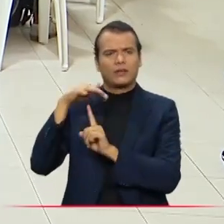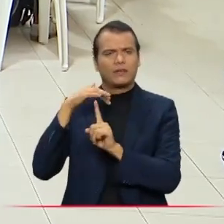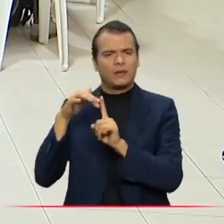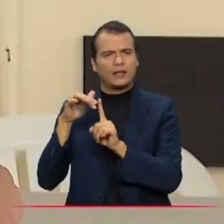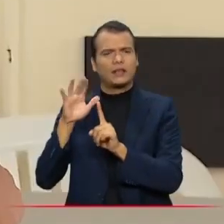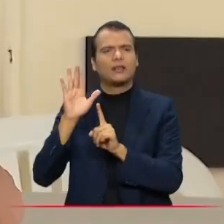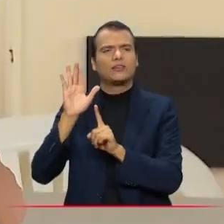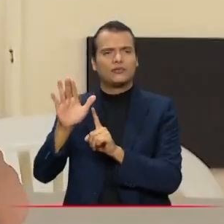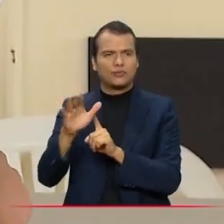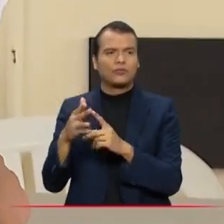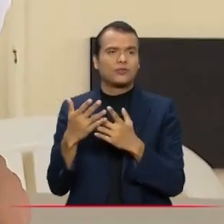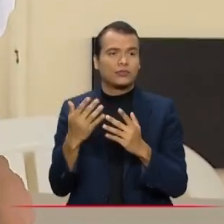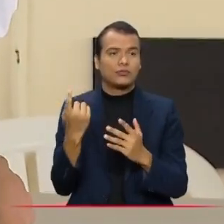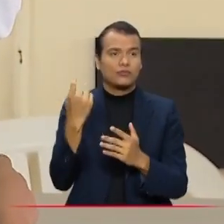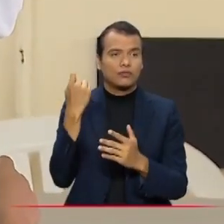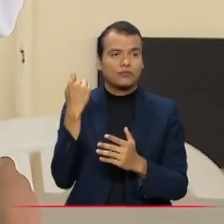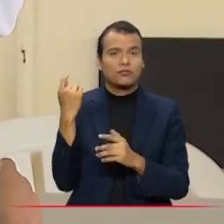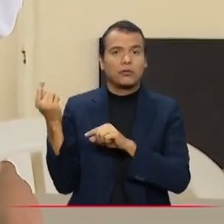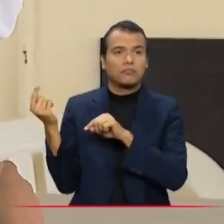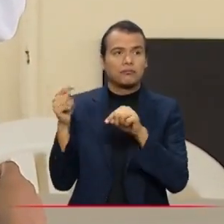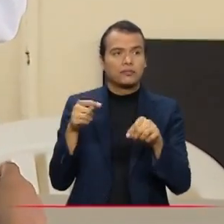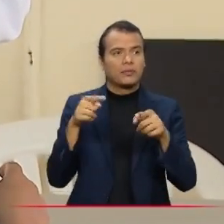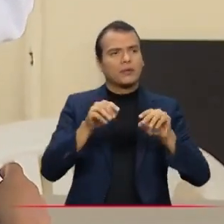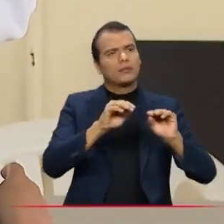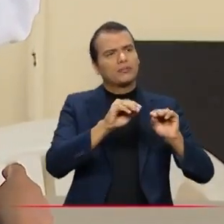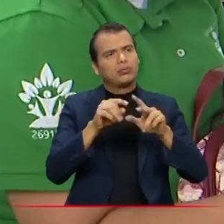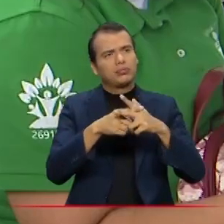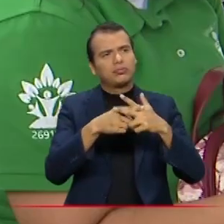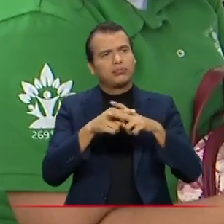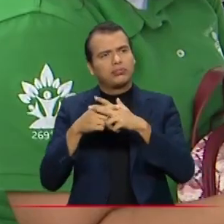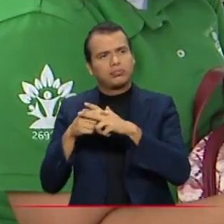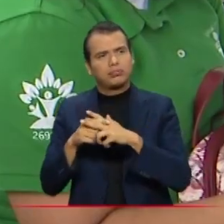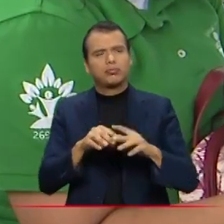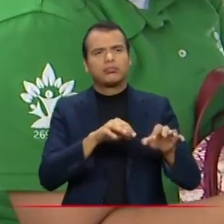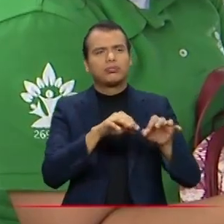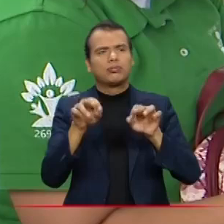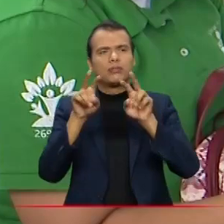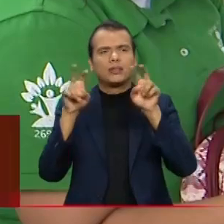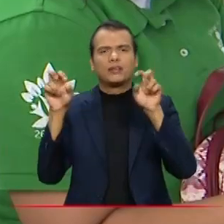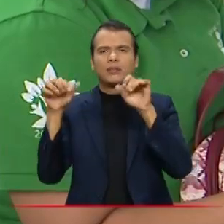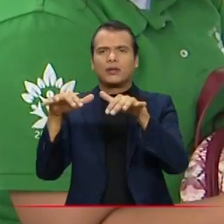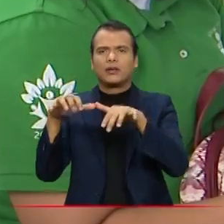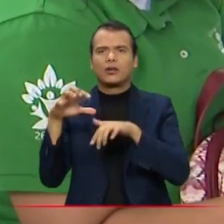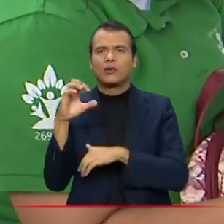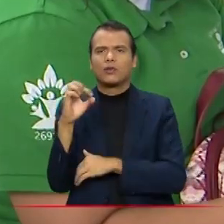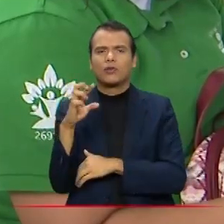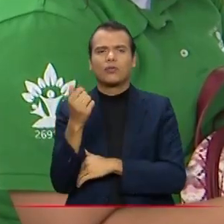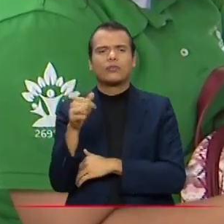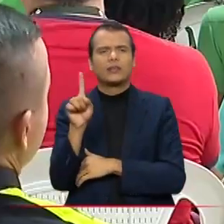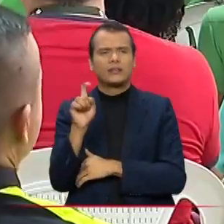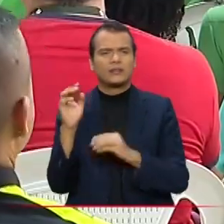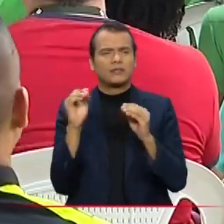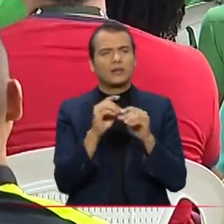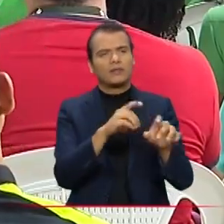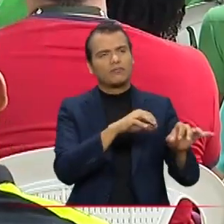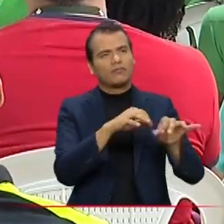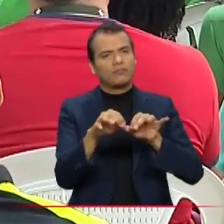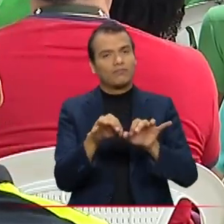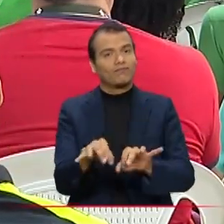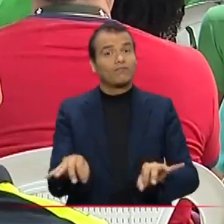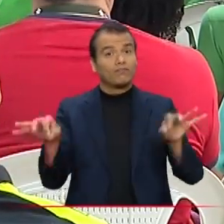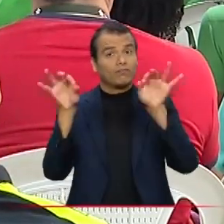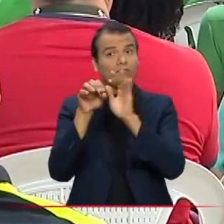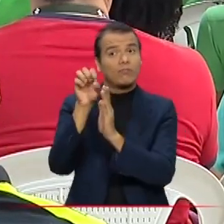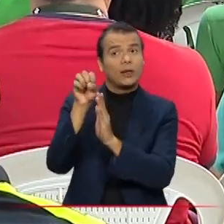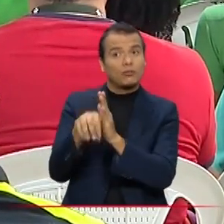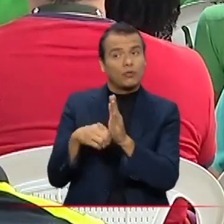capacitación a los habitantes del sector en la que abordaron temas alusivos a la cop16 Y en donde también hablaron sobre la importancia de la correcta